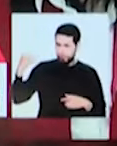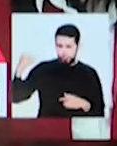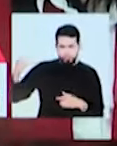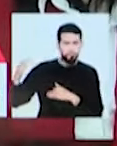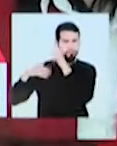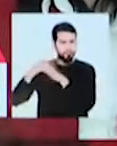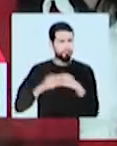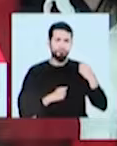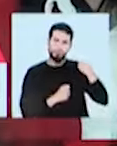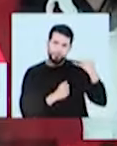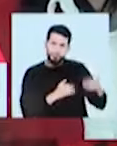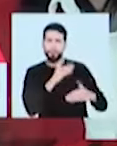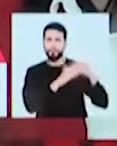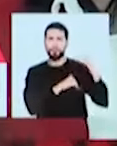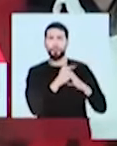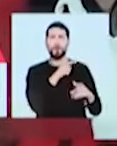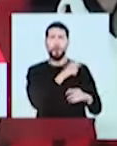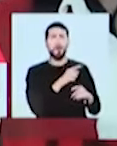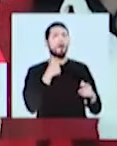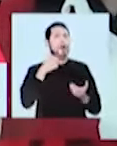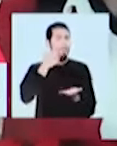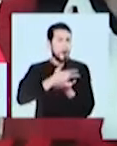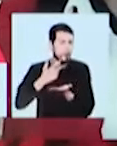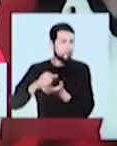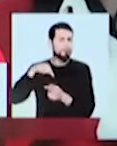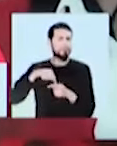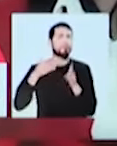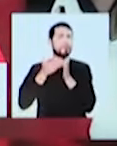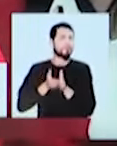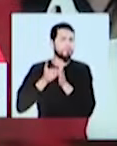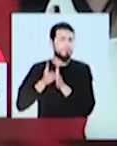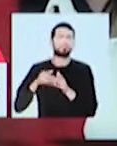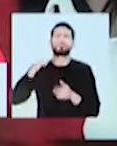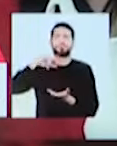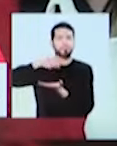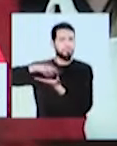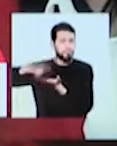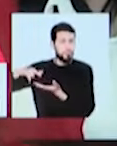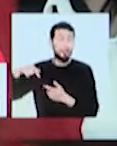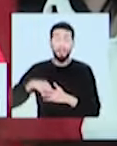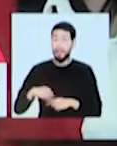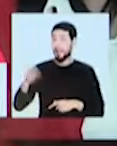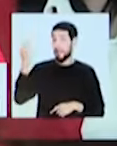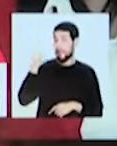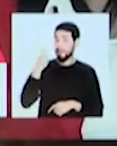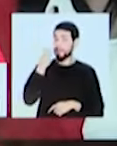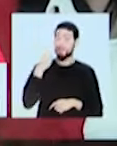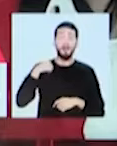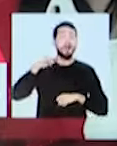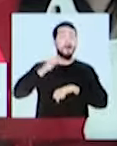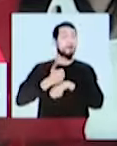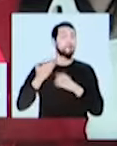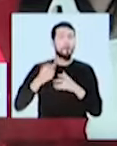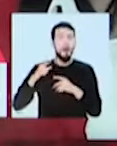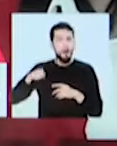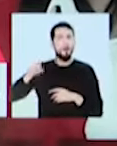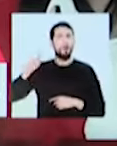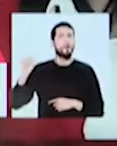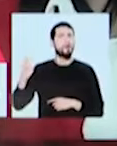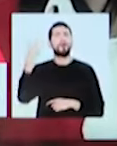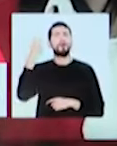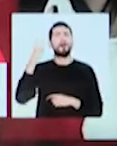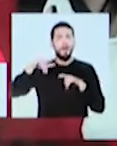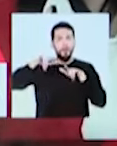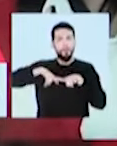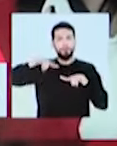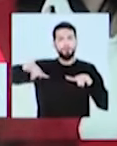y tratar de tener poses de estadista y que ella vea en el futuro. Eso no juega con ella, porque no tiene partido, no tiene bancada, no tiene